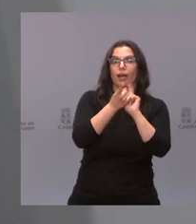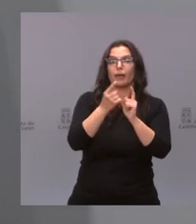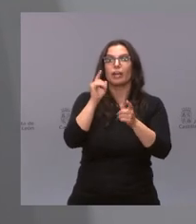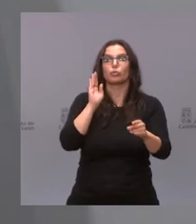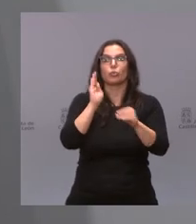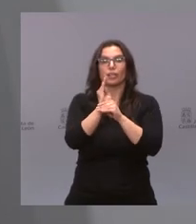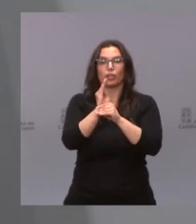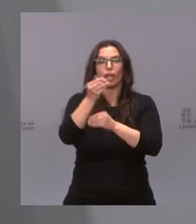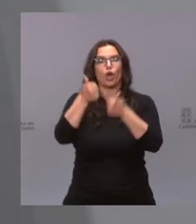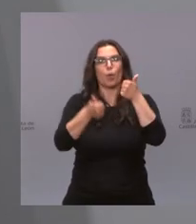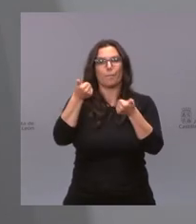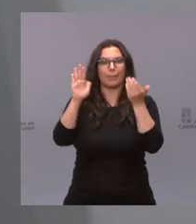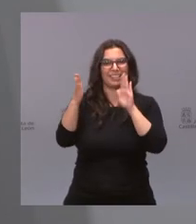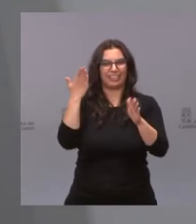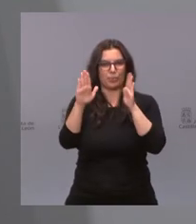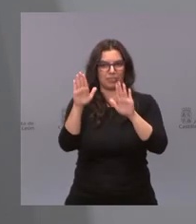subvenciones competitivas.